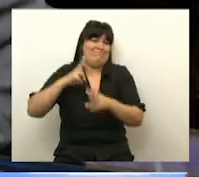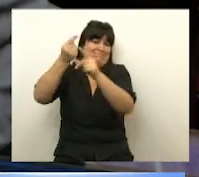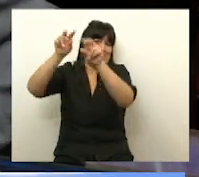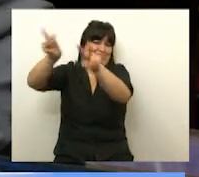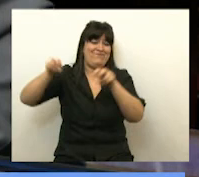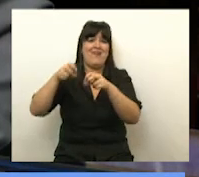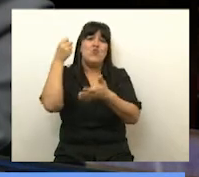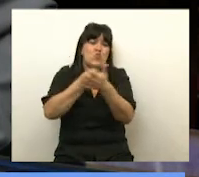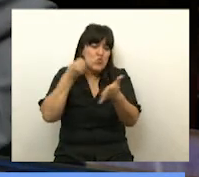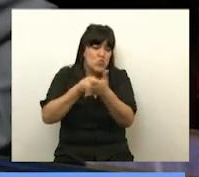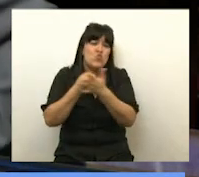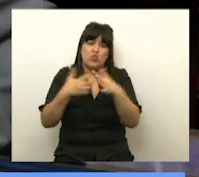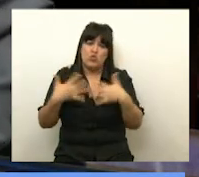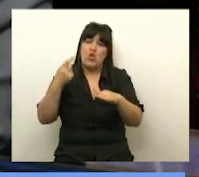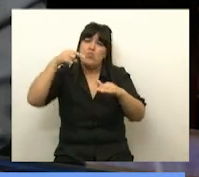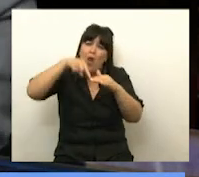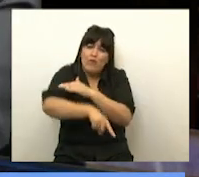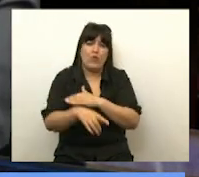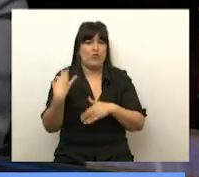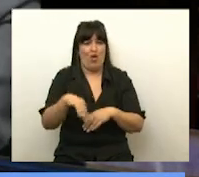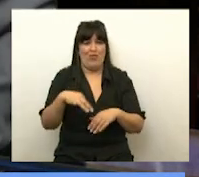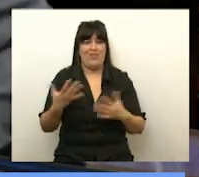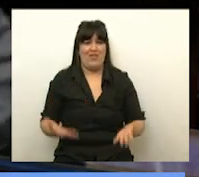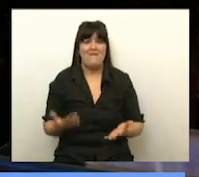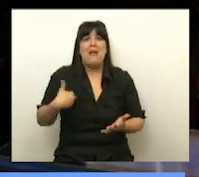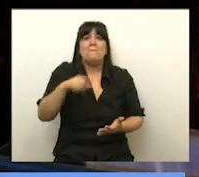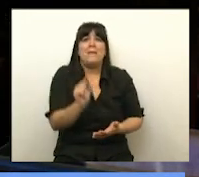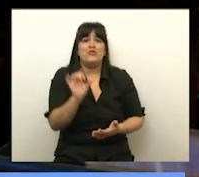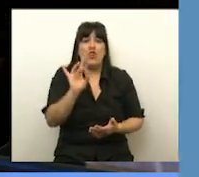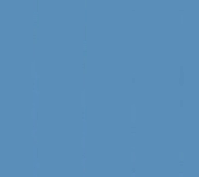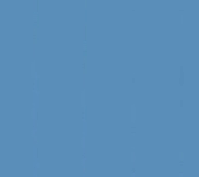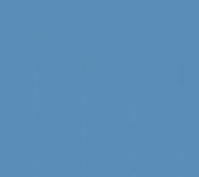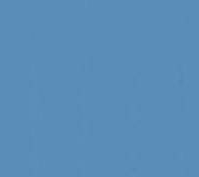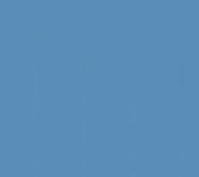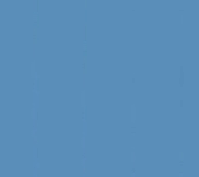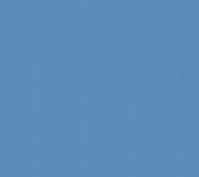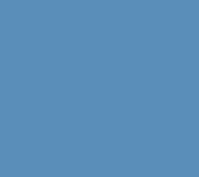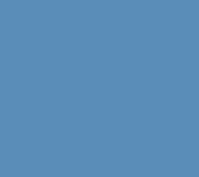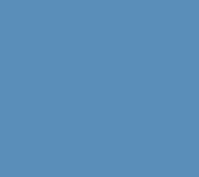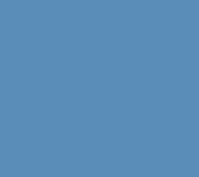es mucho más profunda y es mucho más lejana que nuestro propio país. Muchas gracias, presidente.